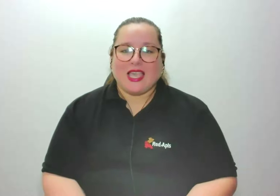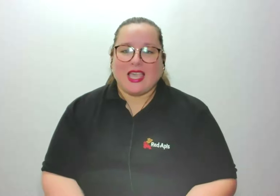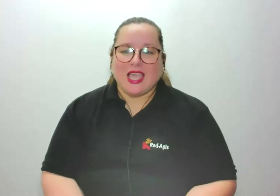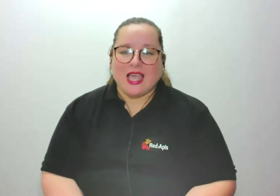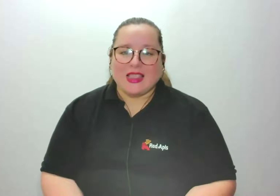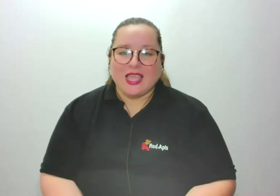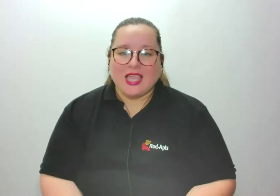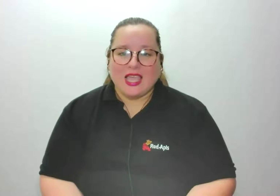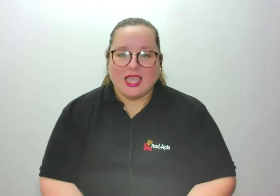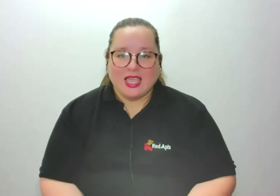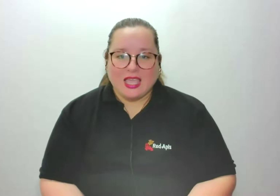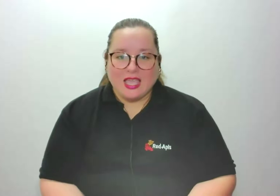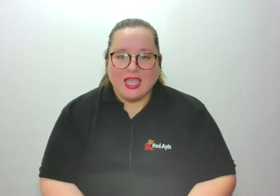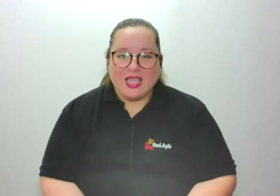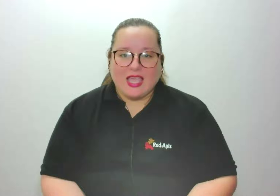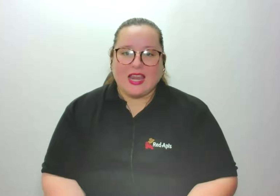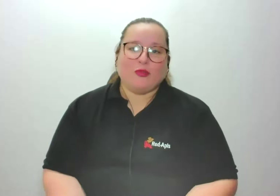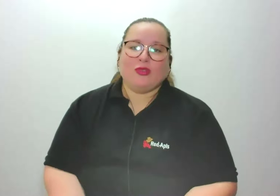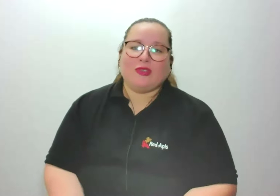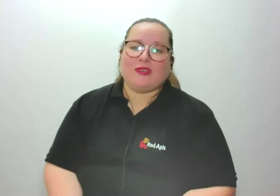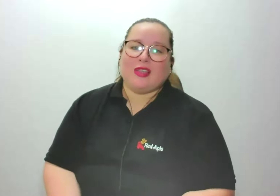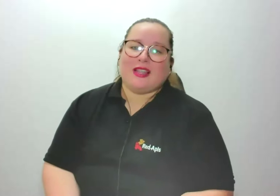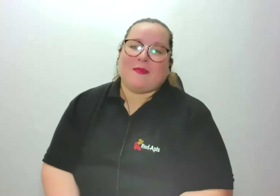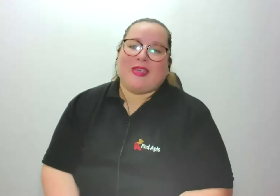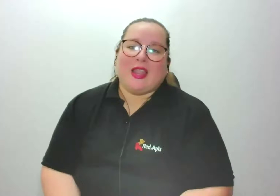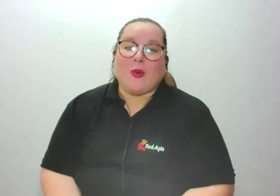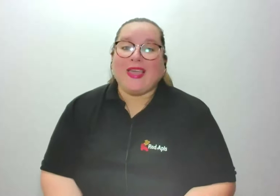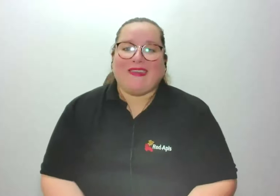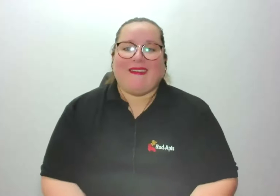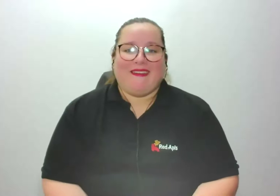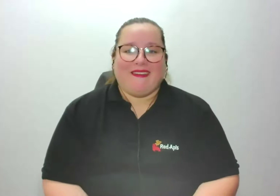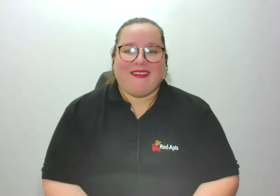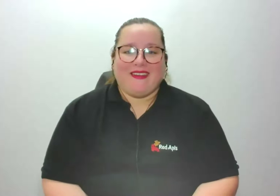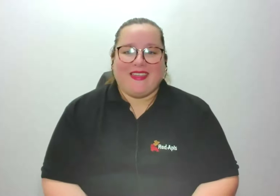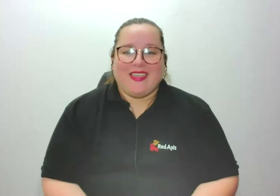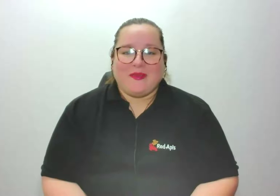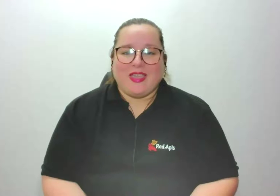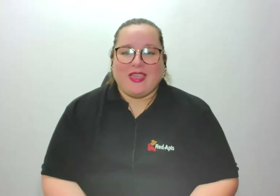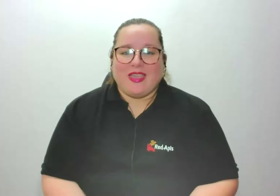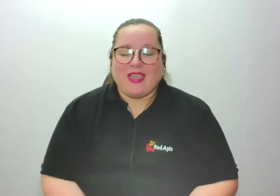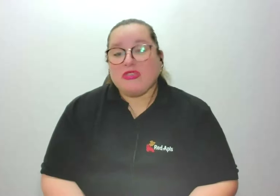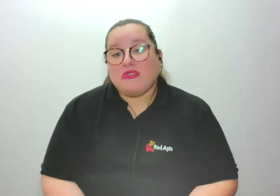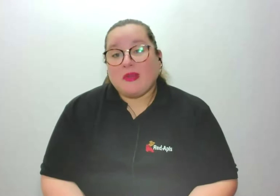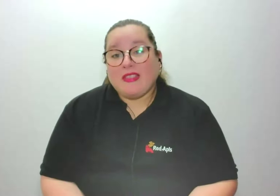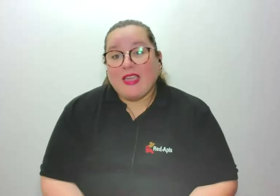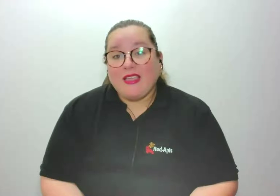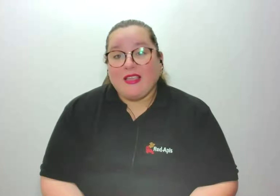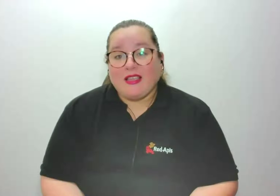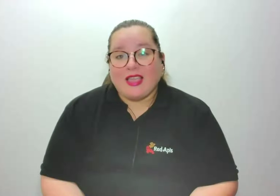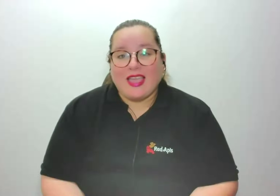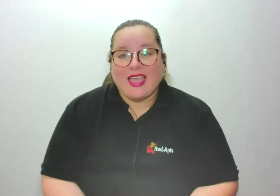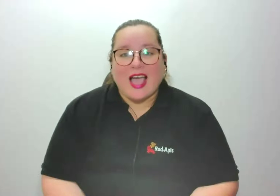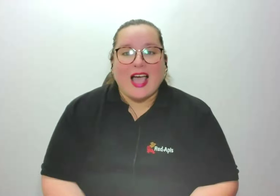Dice que antes en el mundo el tema del lenguaje, yo aprendí